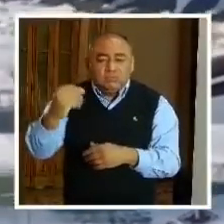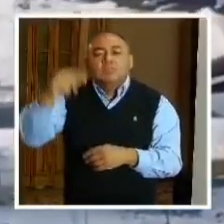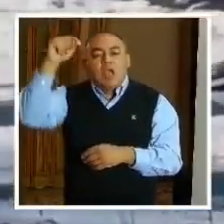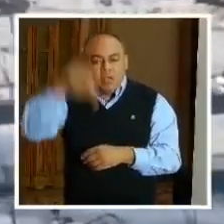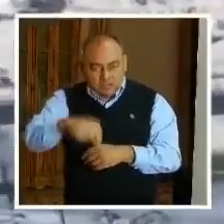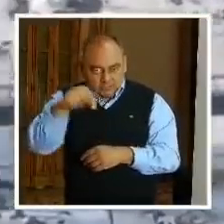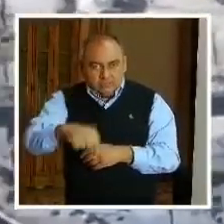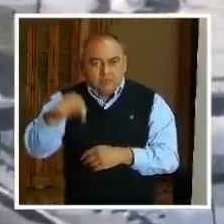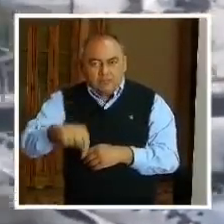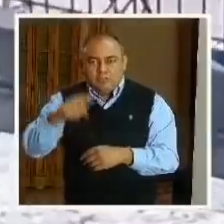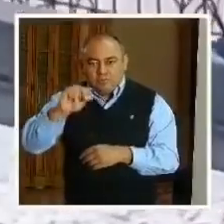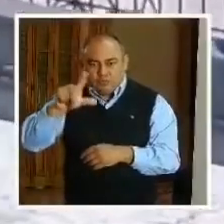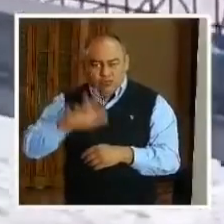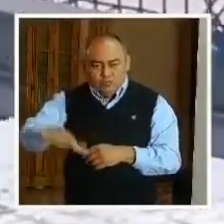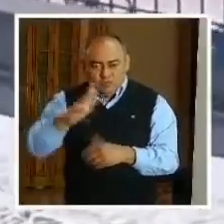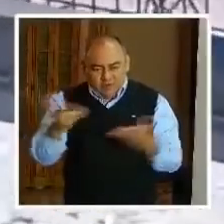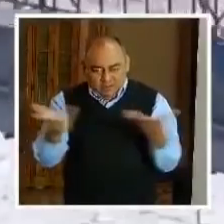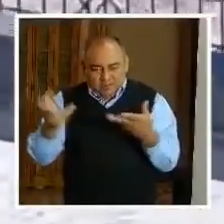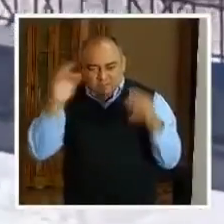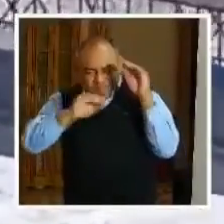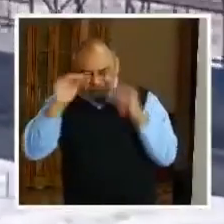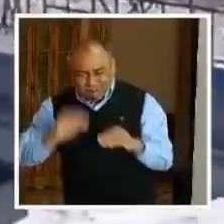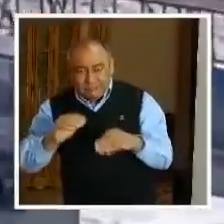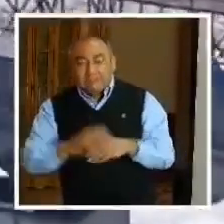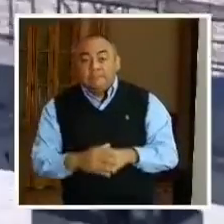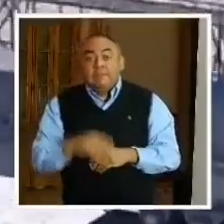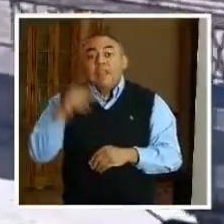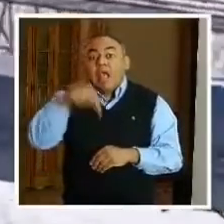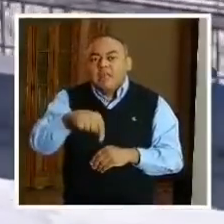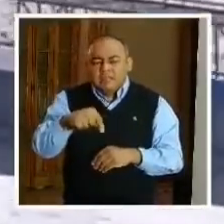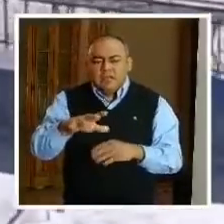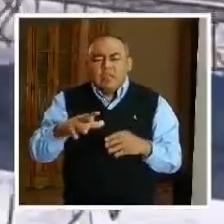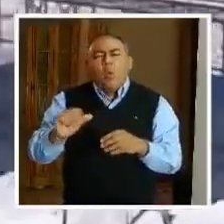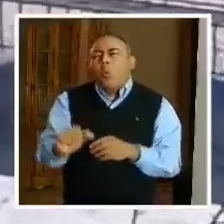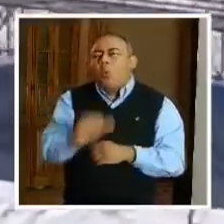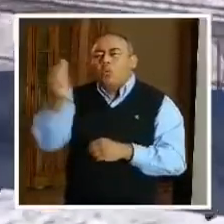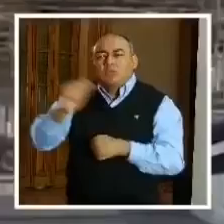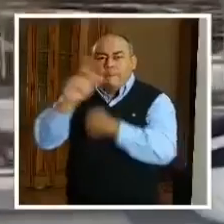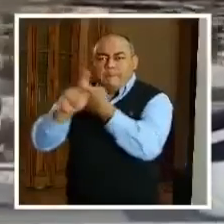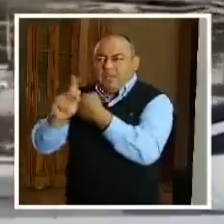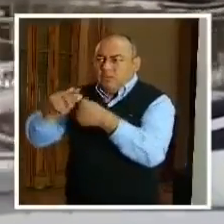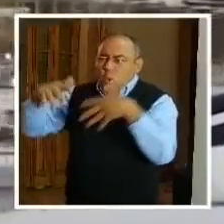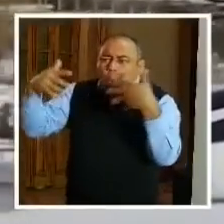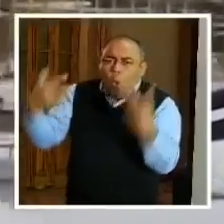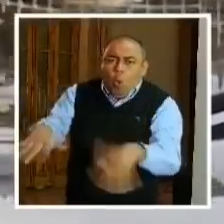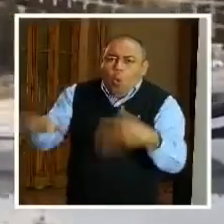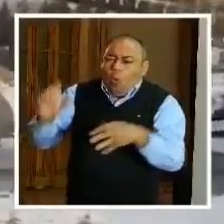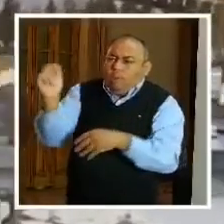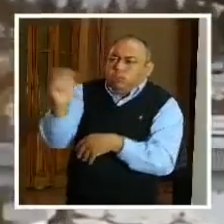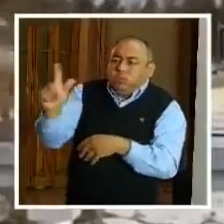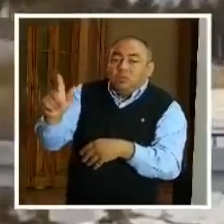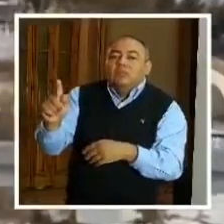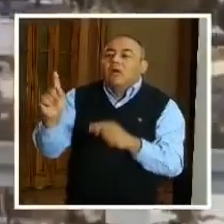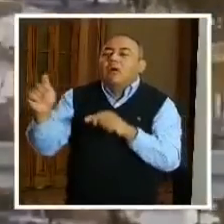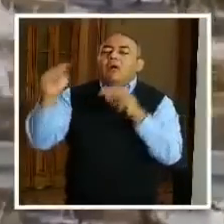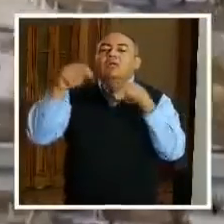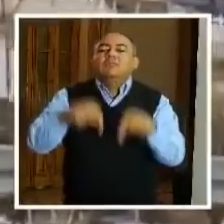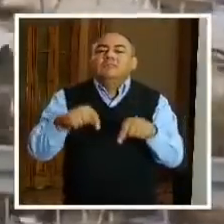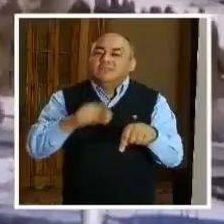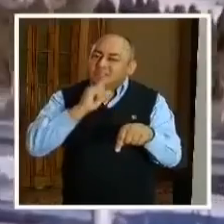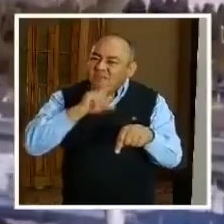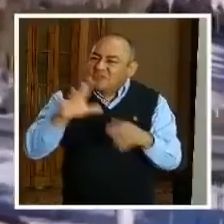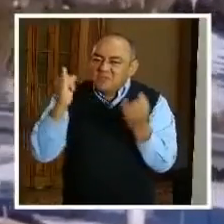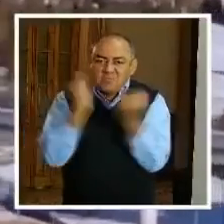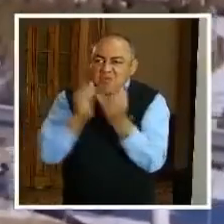aquí sistemas que solamente existen en países desarrollados, pero que nosotros podemos hacerlo aquí.